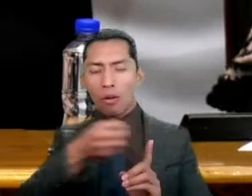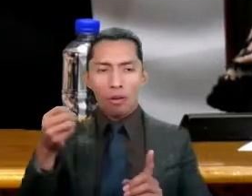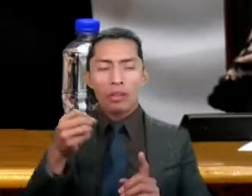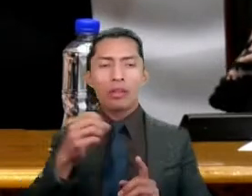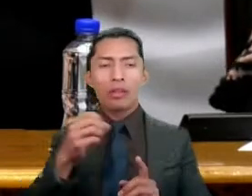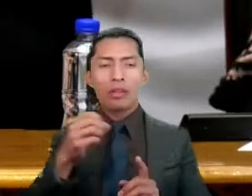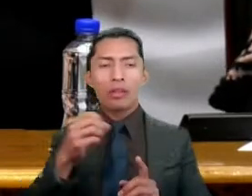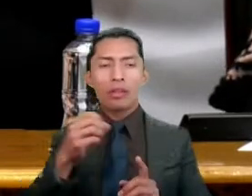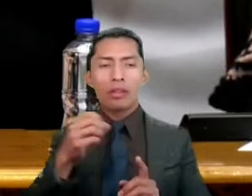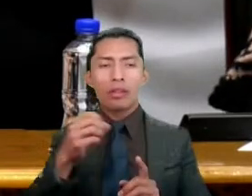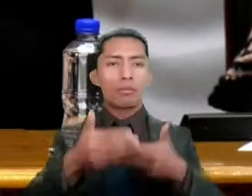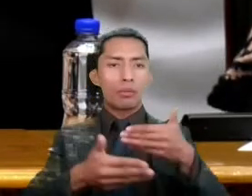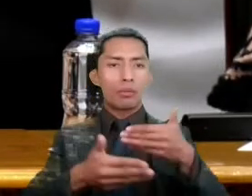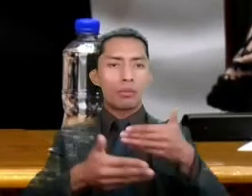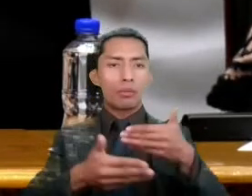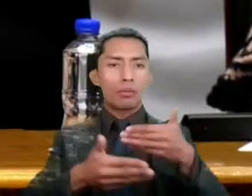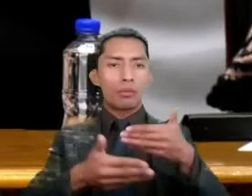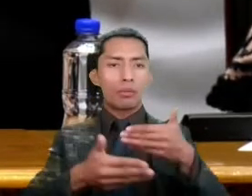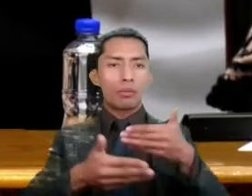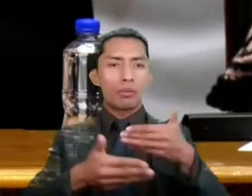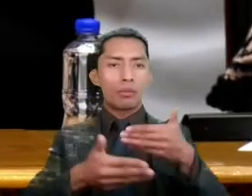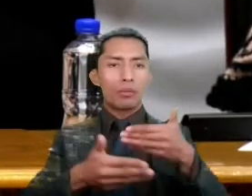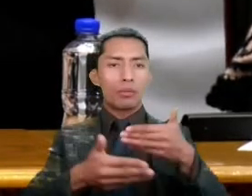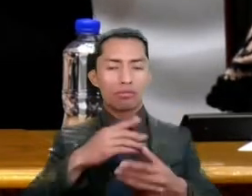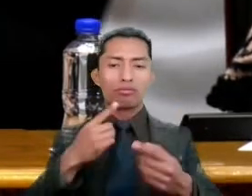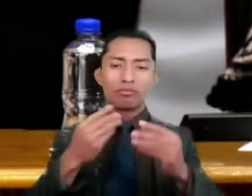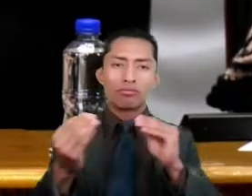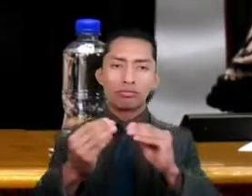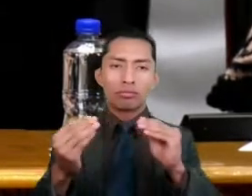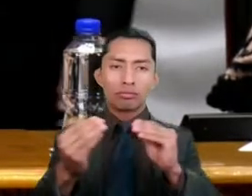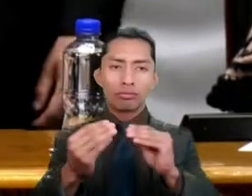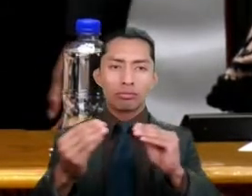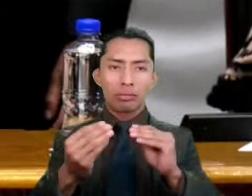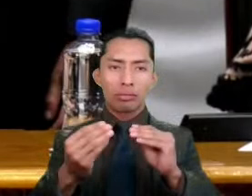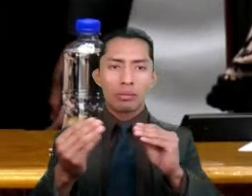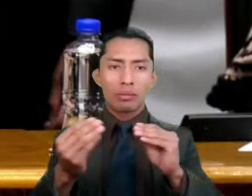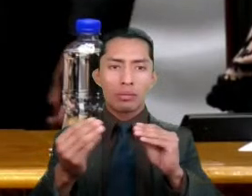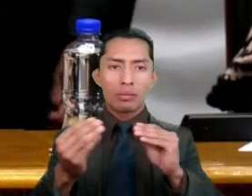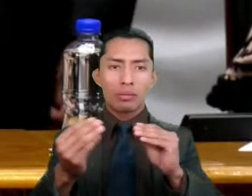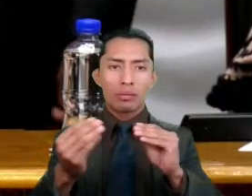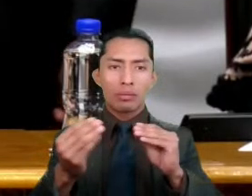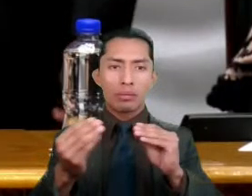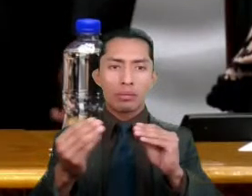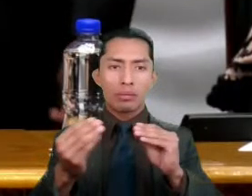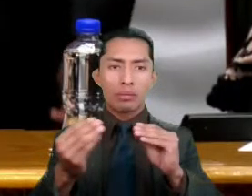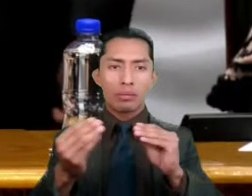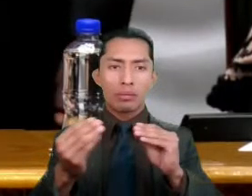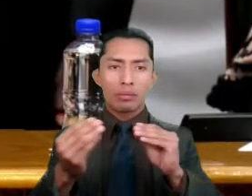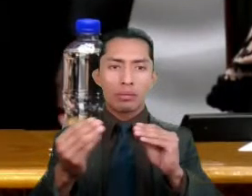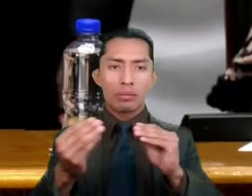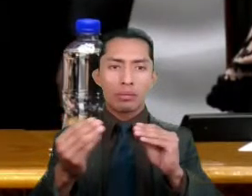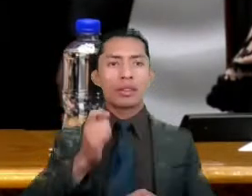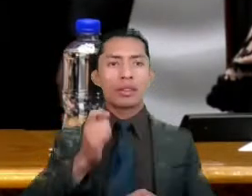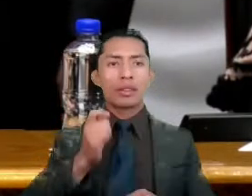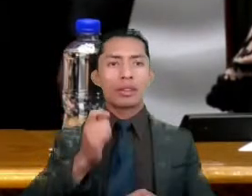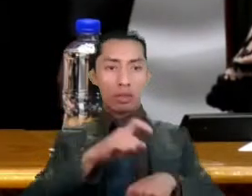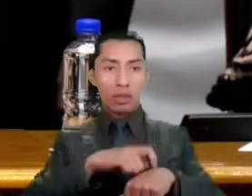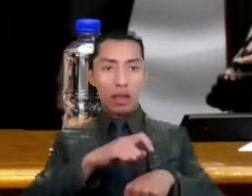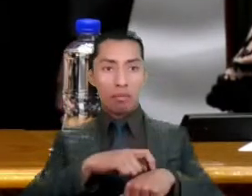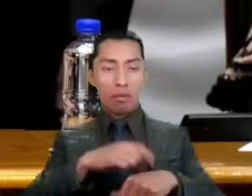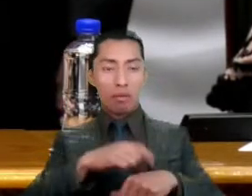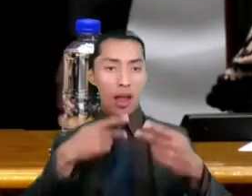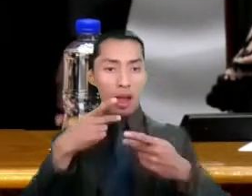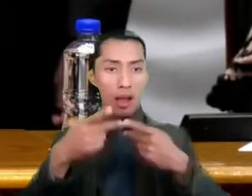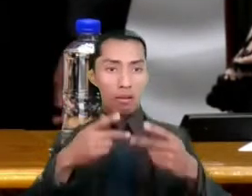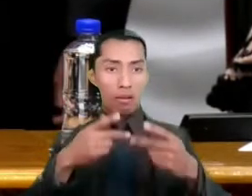proceso de discusión. Esta presidencia lo que ha hecho es que cuando se agota el tiempo que tiene concedido el orador, se